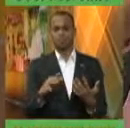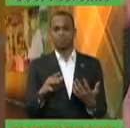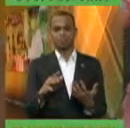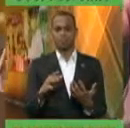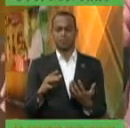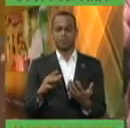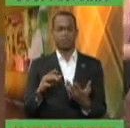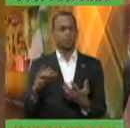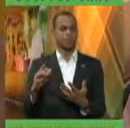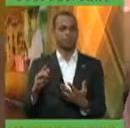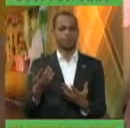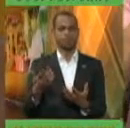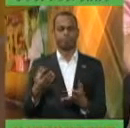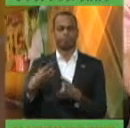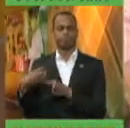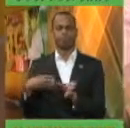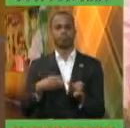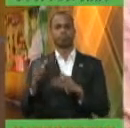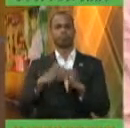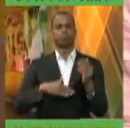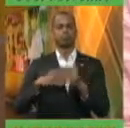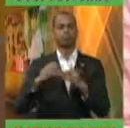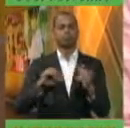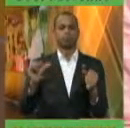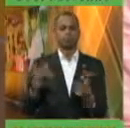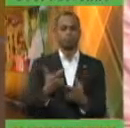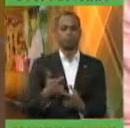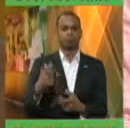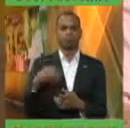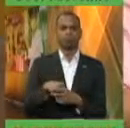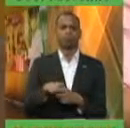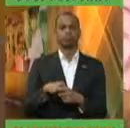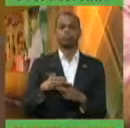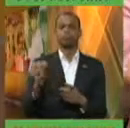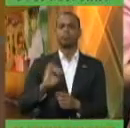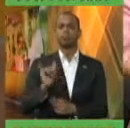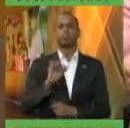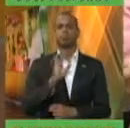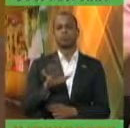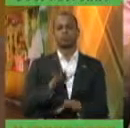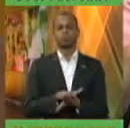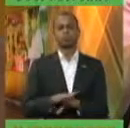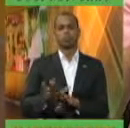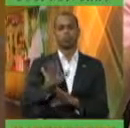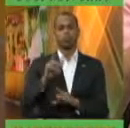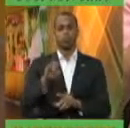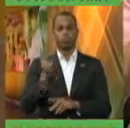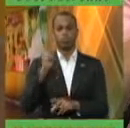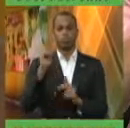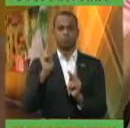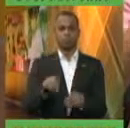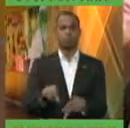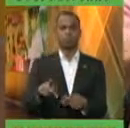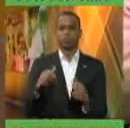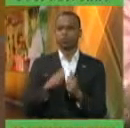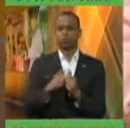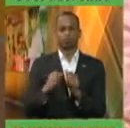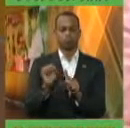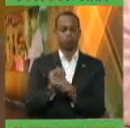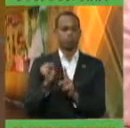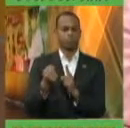paseo de todas las edificaciones están contemplando se todas sus rampas para que una persona con en qué